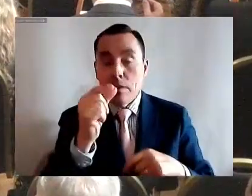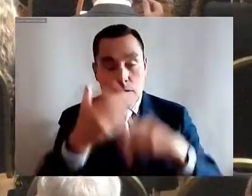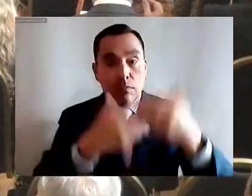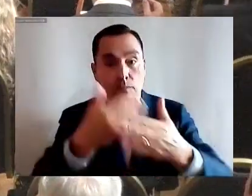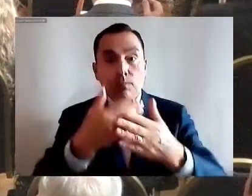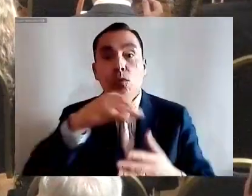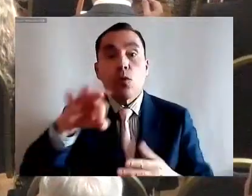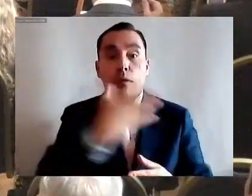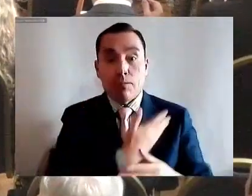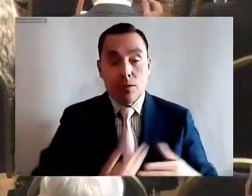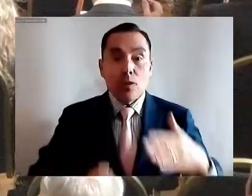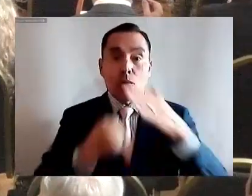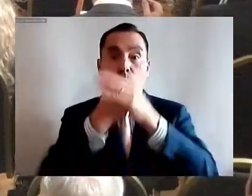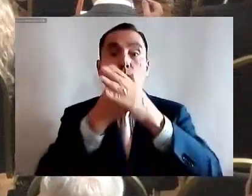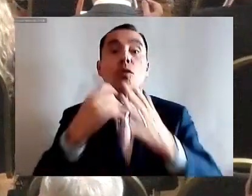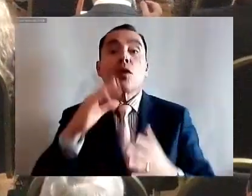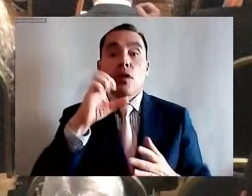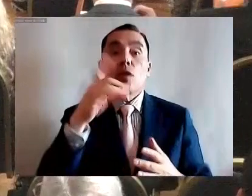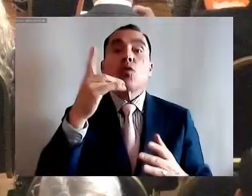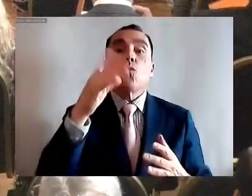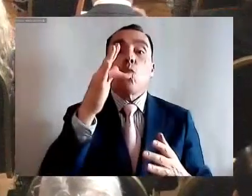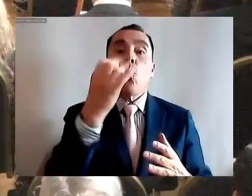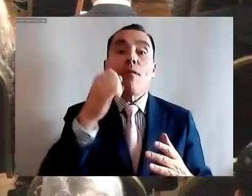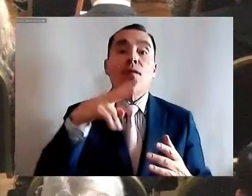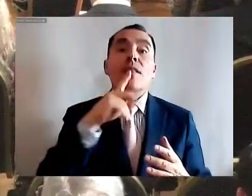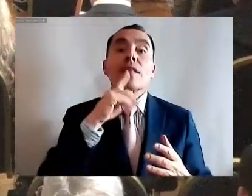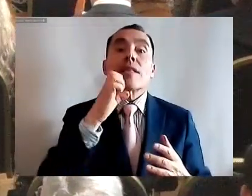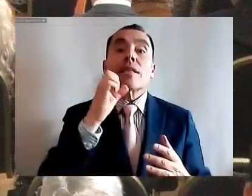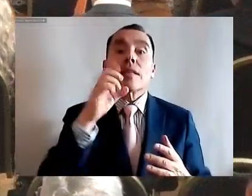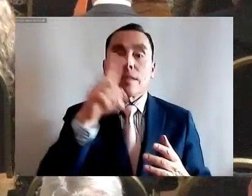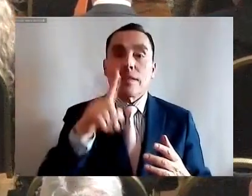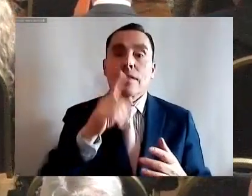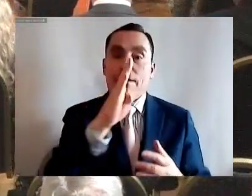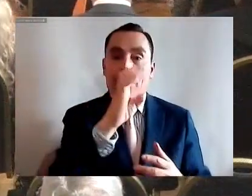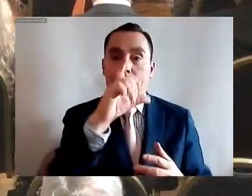de Justicia, Juan Eduardo Fuentes Belmar.